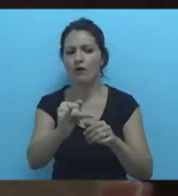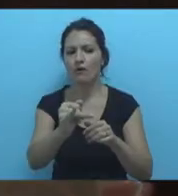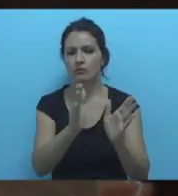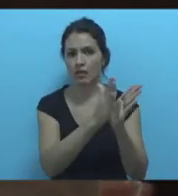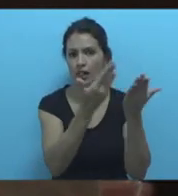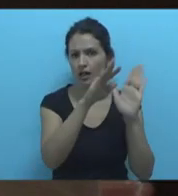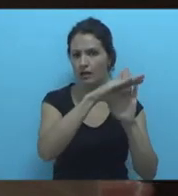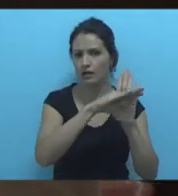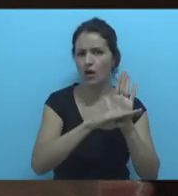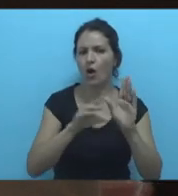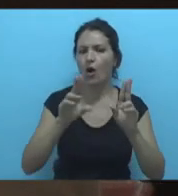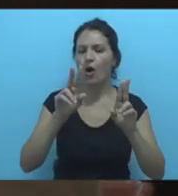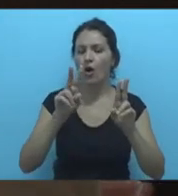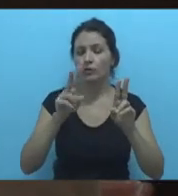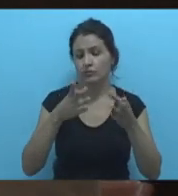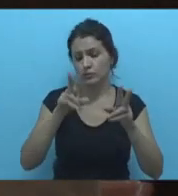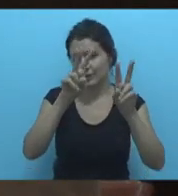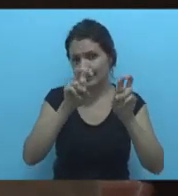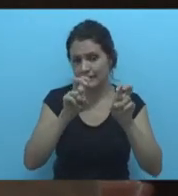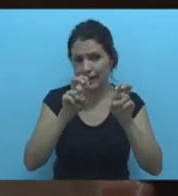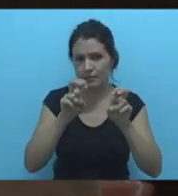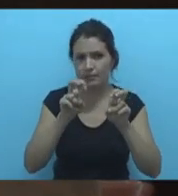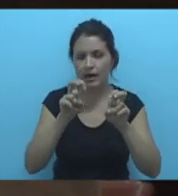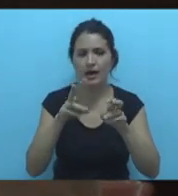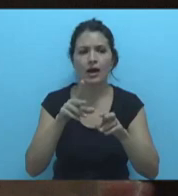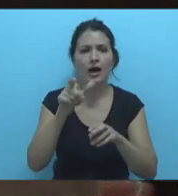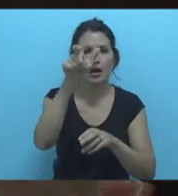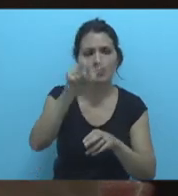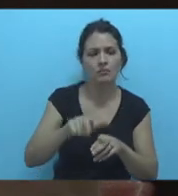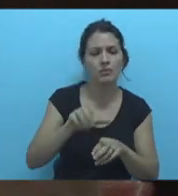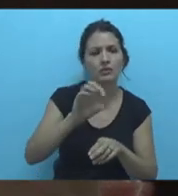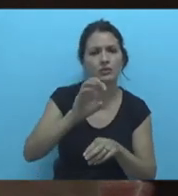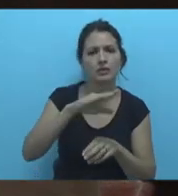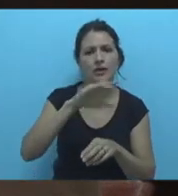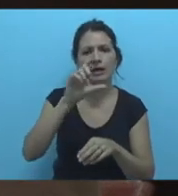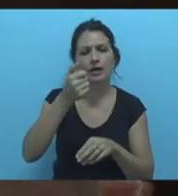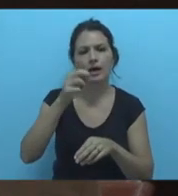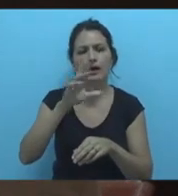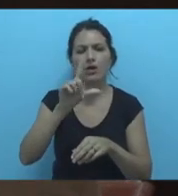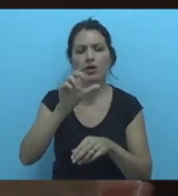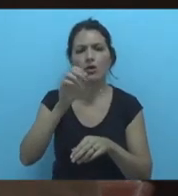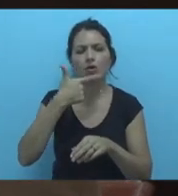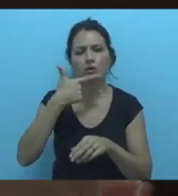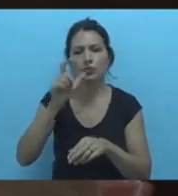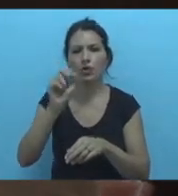Comisión Orellano que investigó la desaparición y muerte del joven Carlos Orellano.